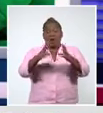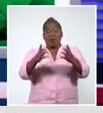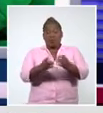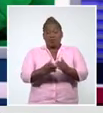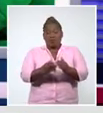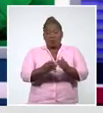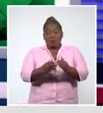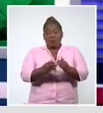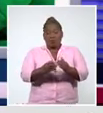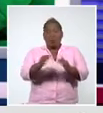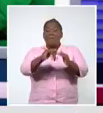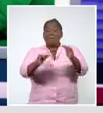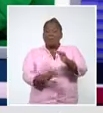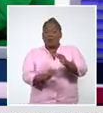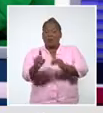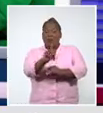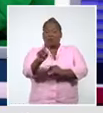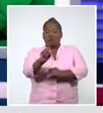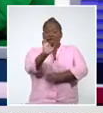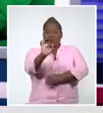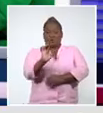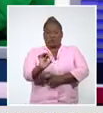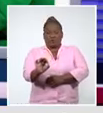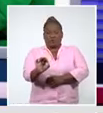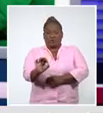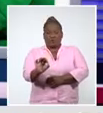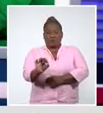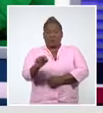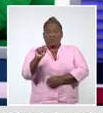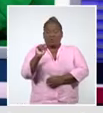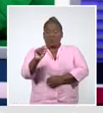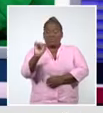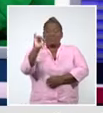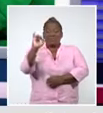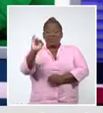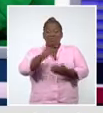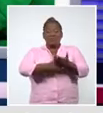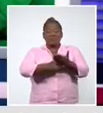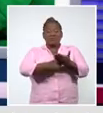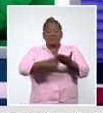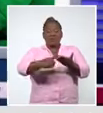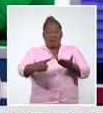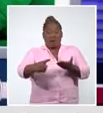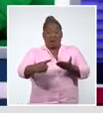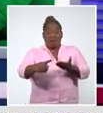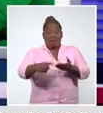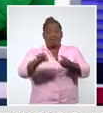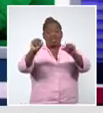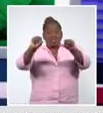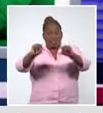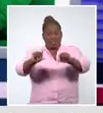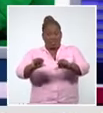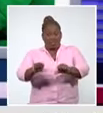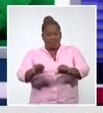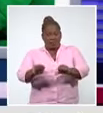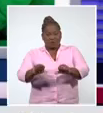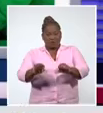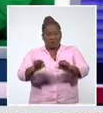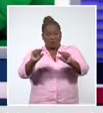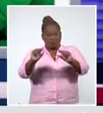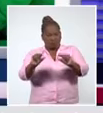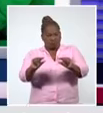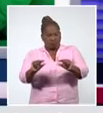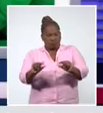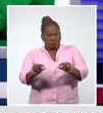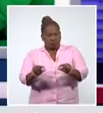11%, en lo que supone la sexta semana consecutiva de disminución, de descenso,